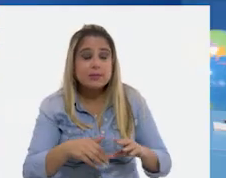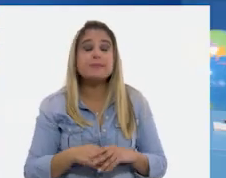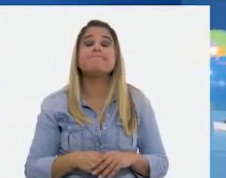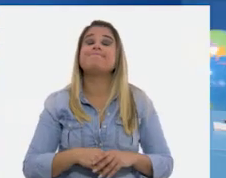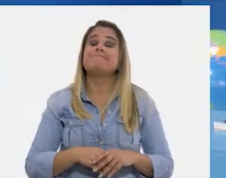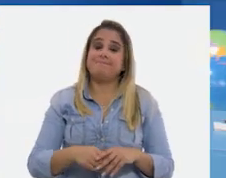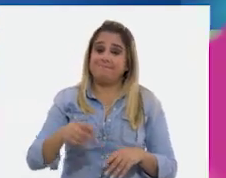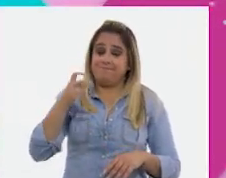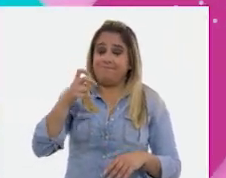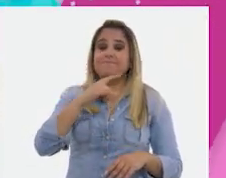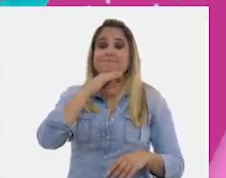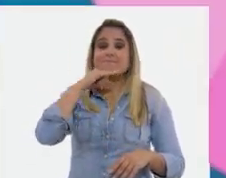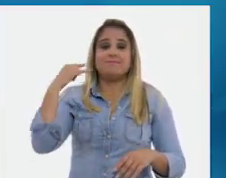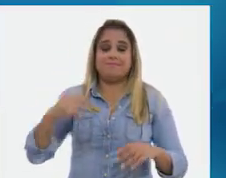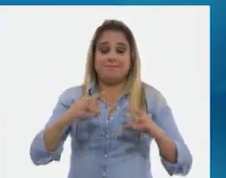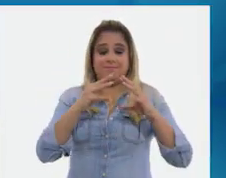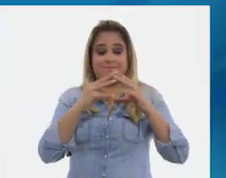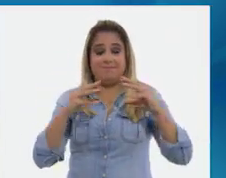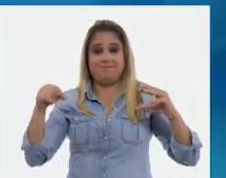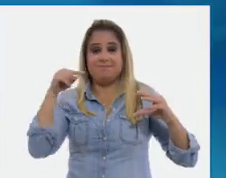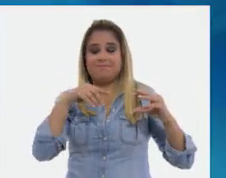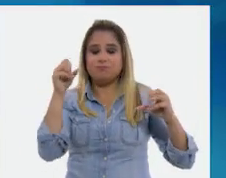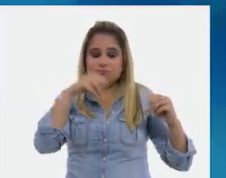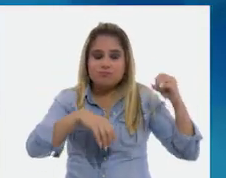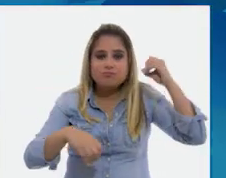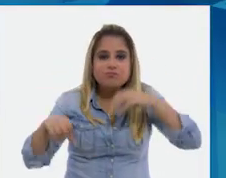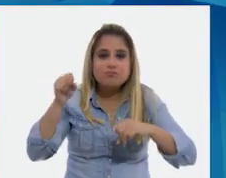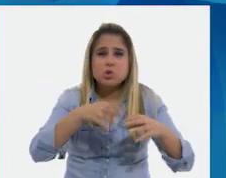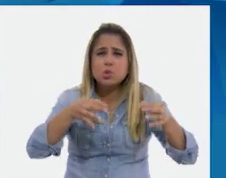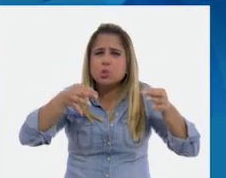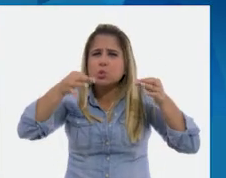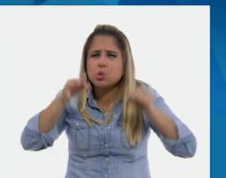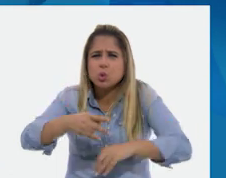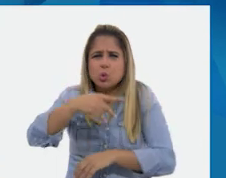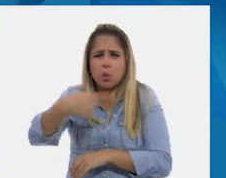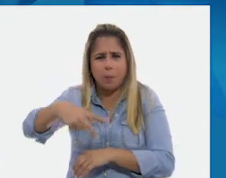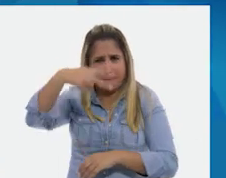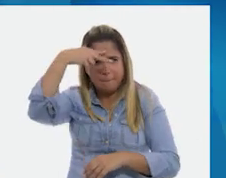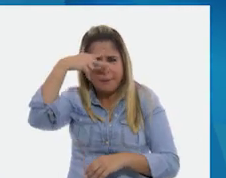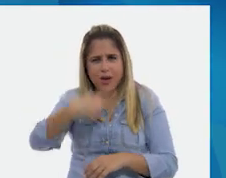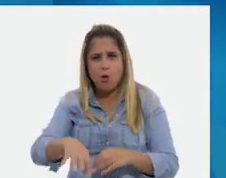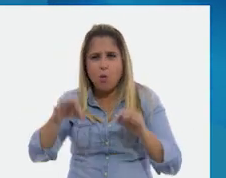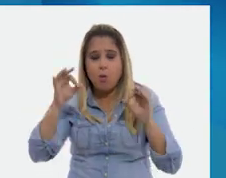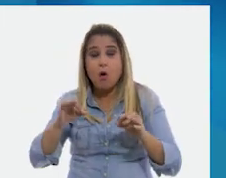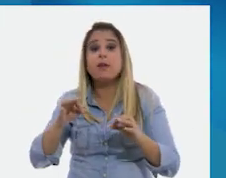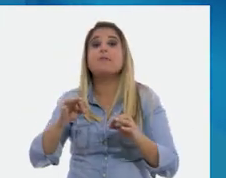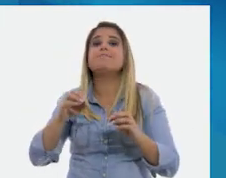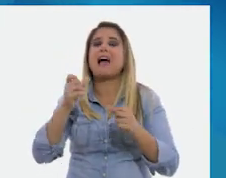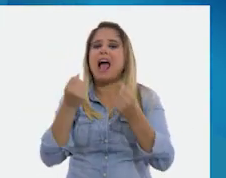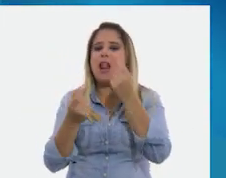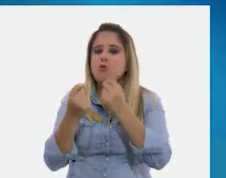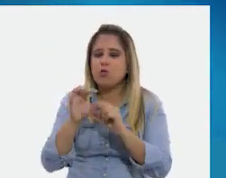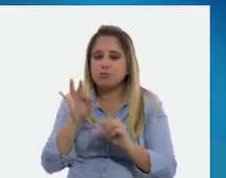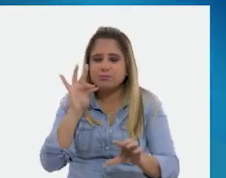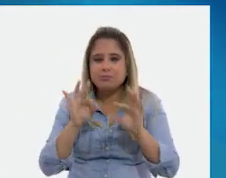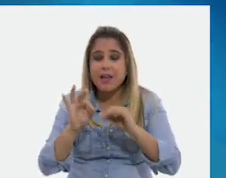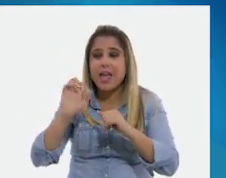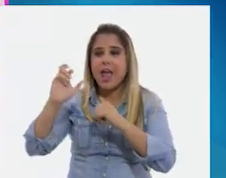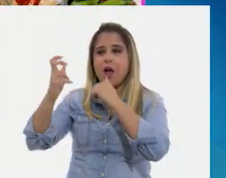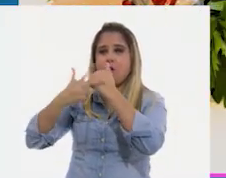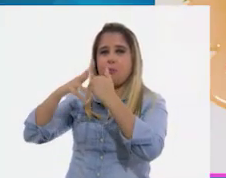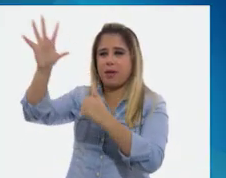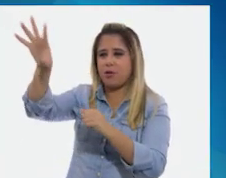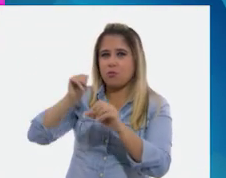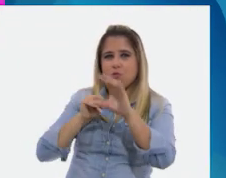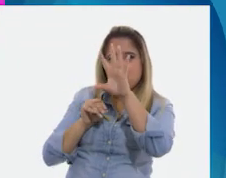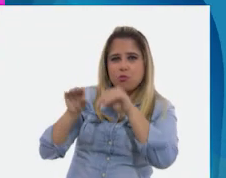es, los chiles en nogada están compuestos por ingredientes de origen mexicano, europeo y asiático. En